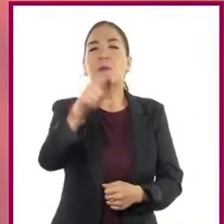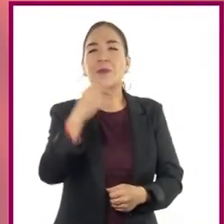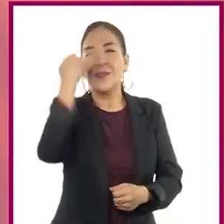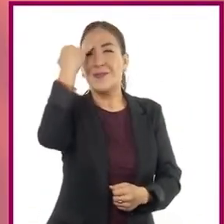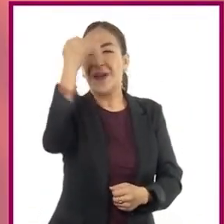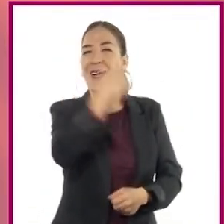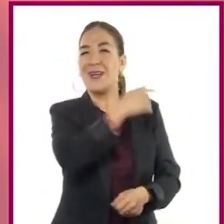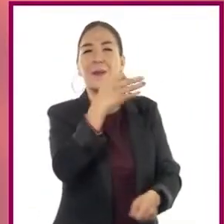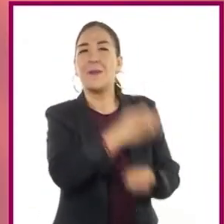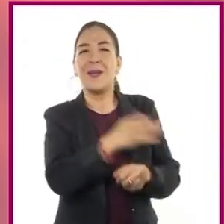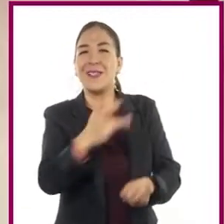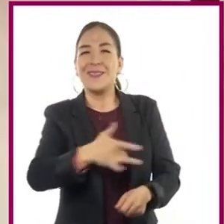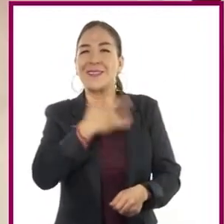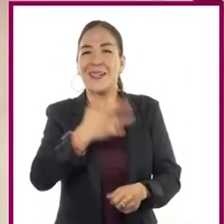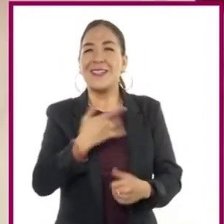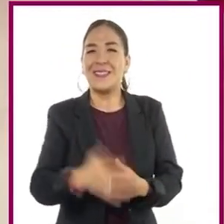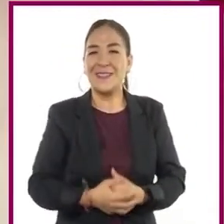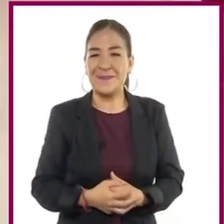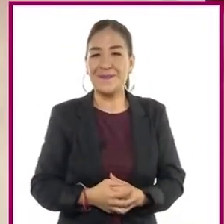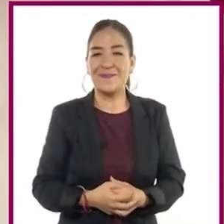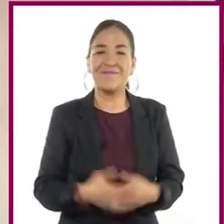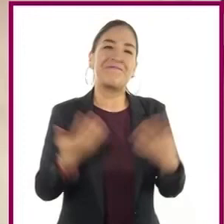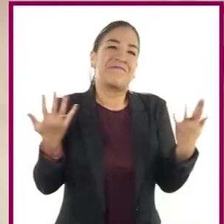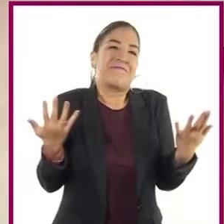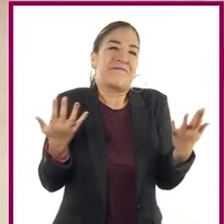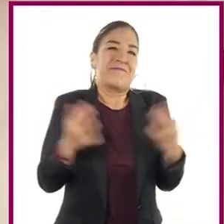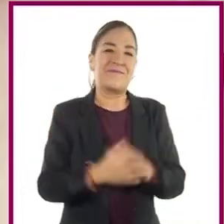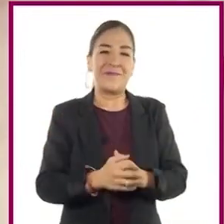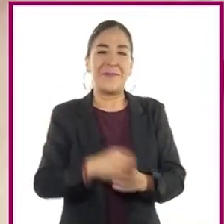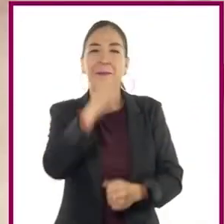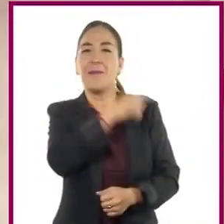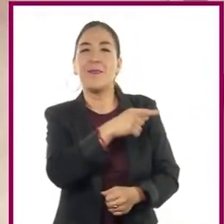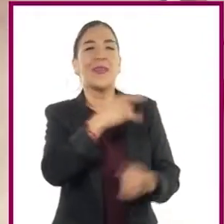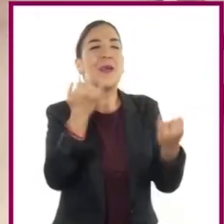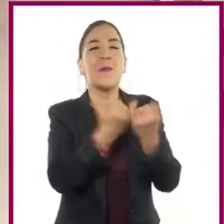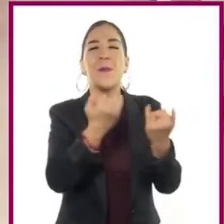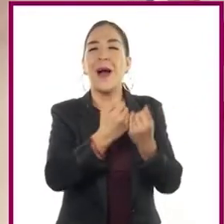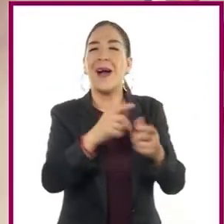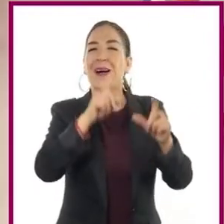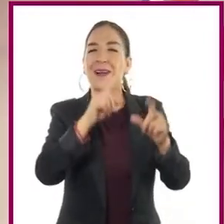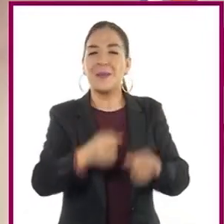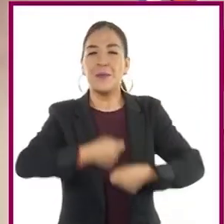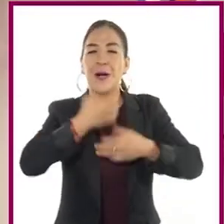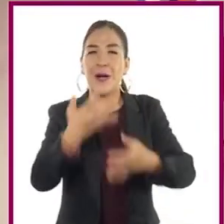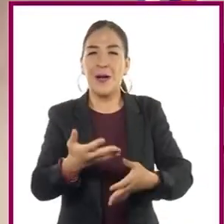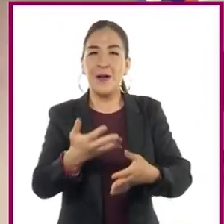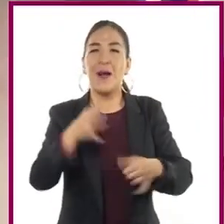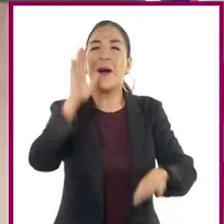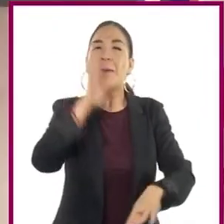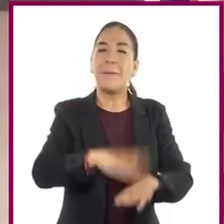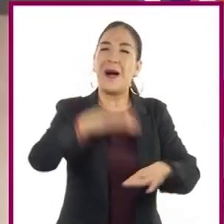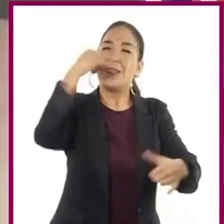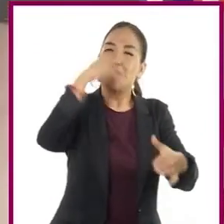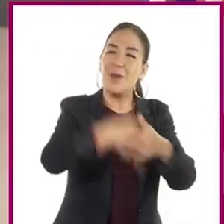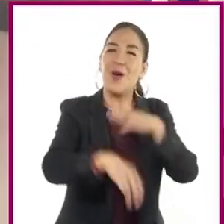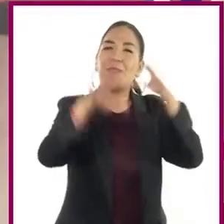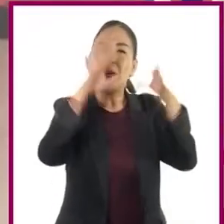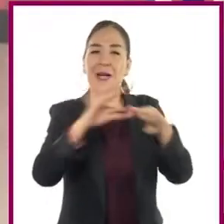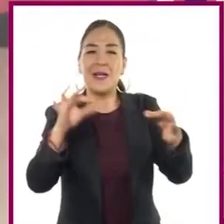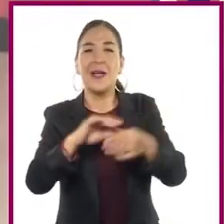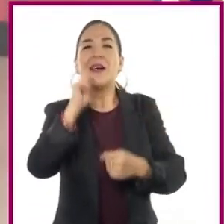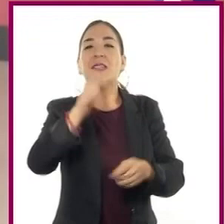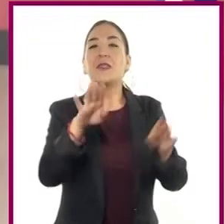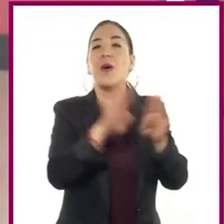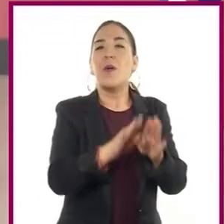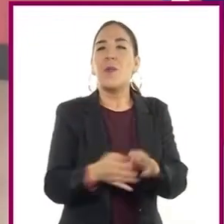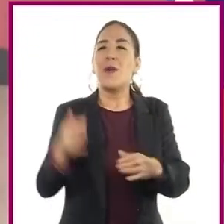sentimientos evoca? Uy, maestra, esta está como más profundo, porque es la forma en que veo pasar